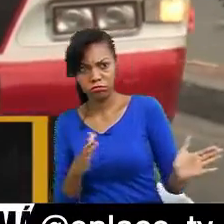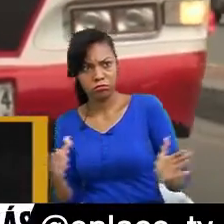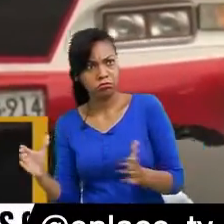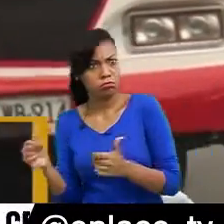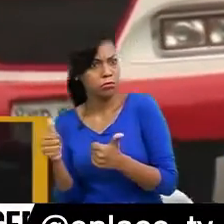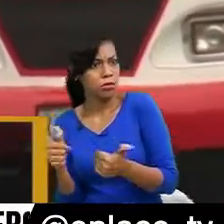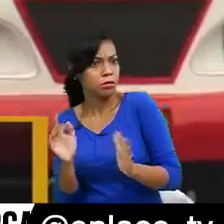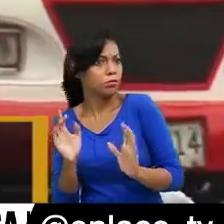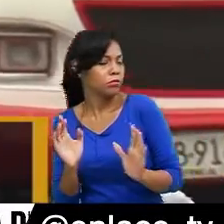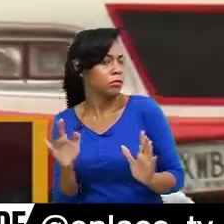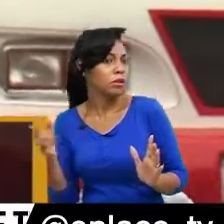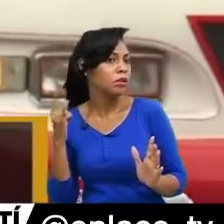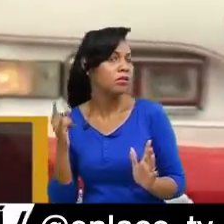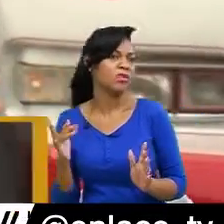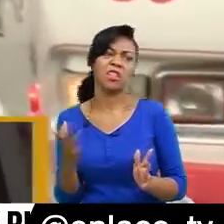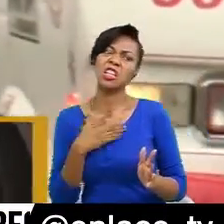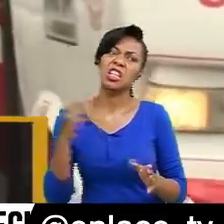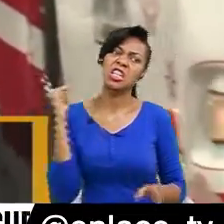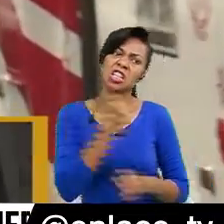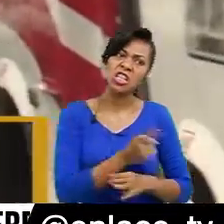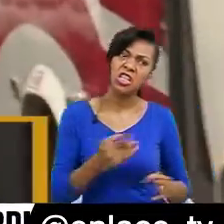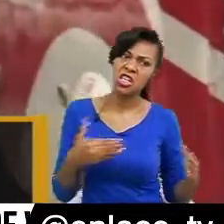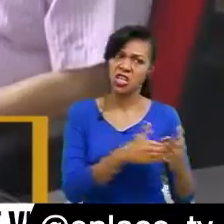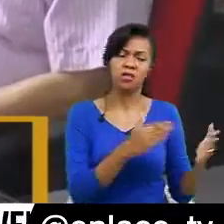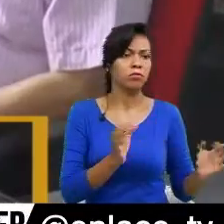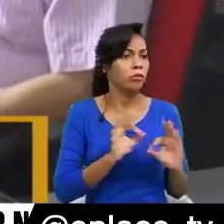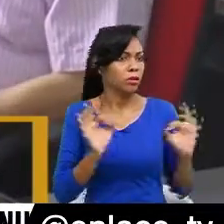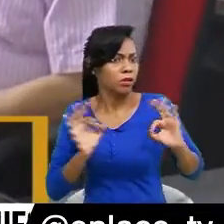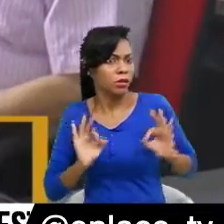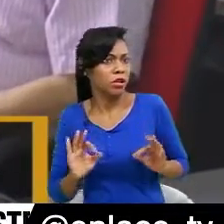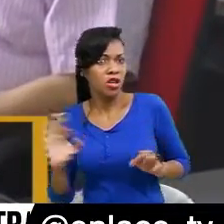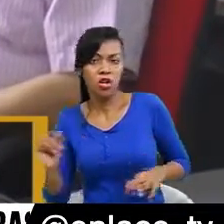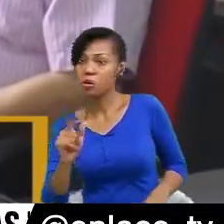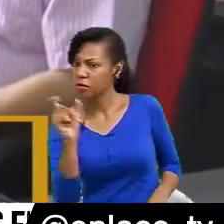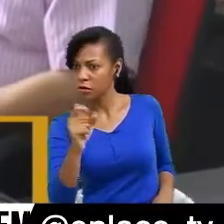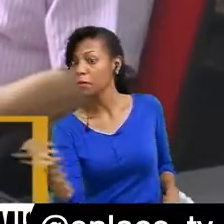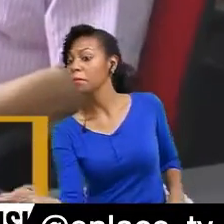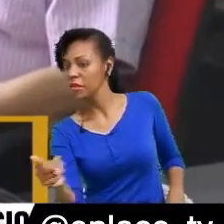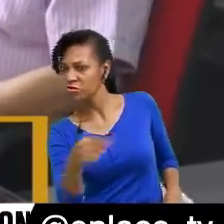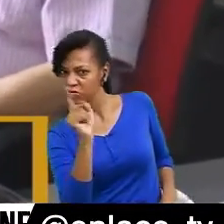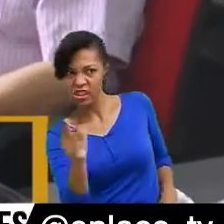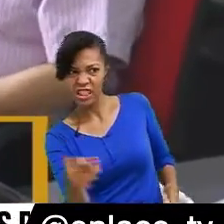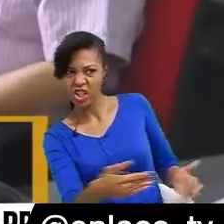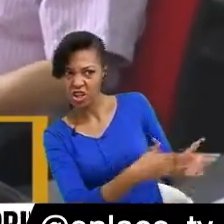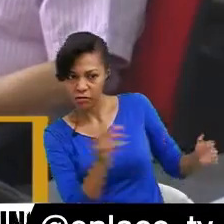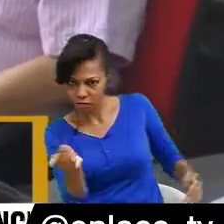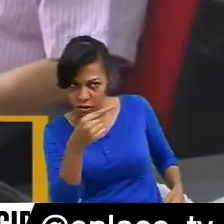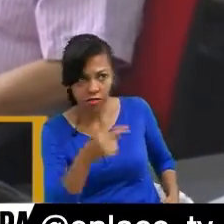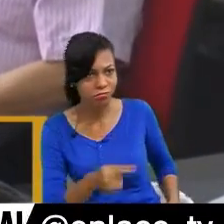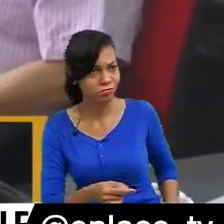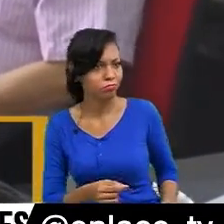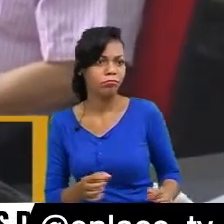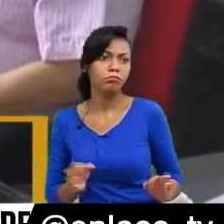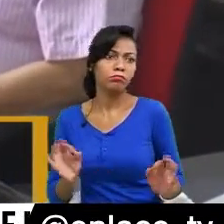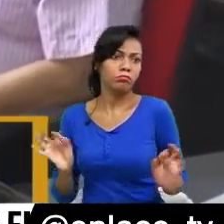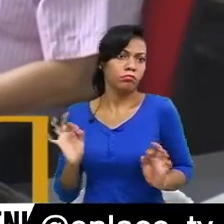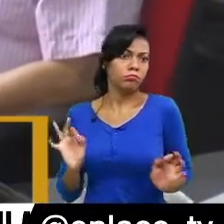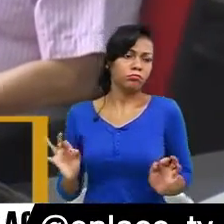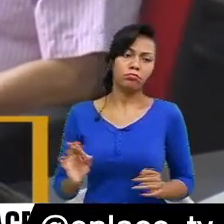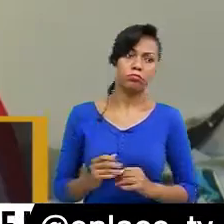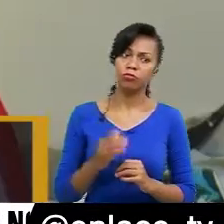hecho ese tipo de acciones, ni mucho menos mandarlas a hacer. Duarte ha indicado en Enlace Noticias que él mismo le ha reclamado al gerente de San Silvestre por